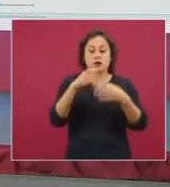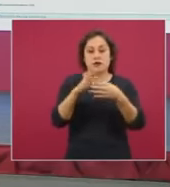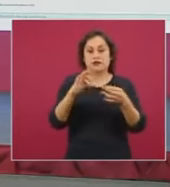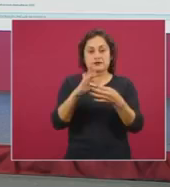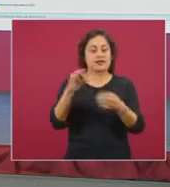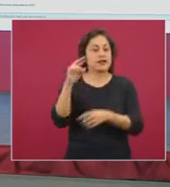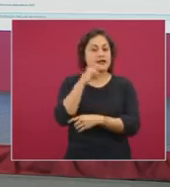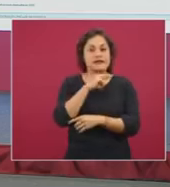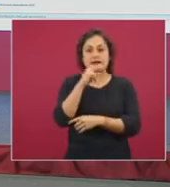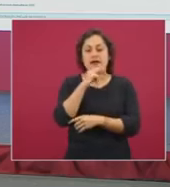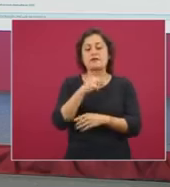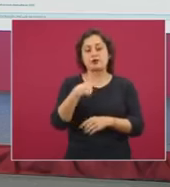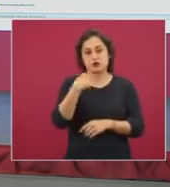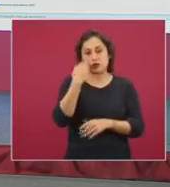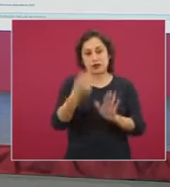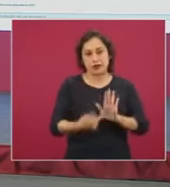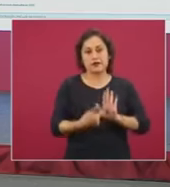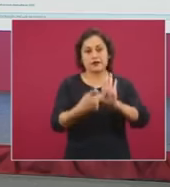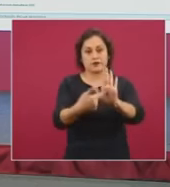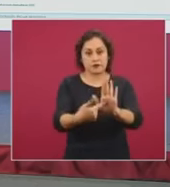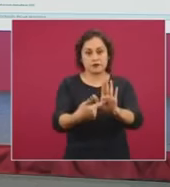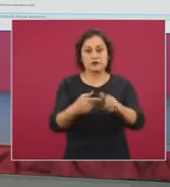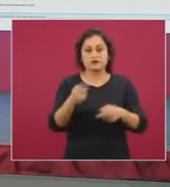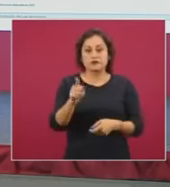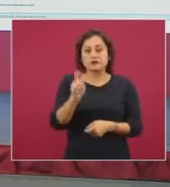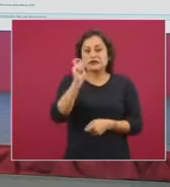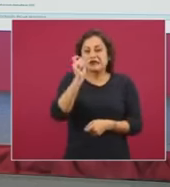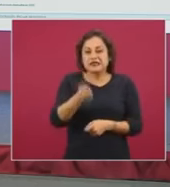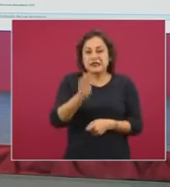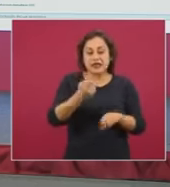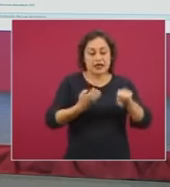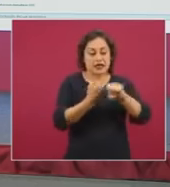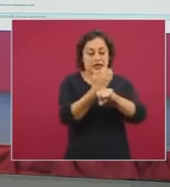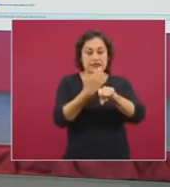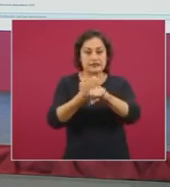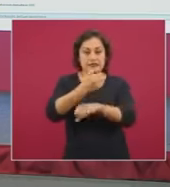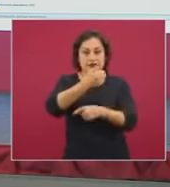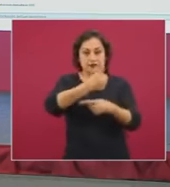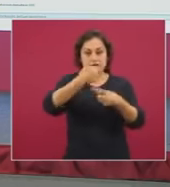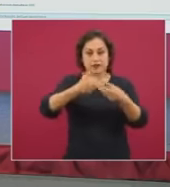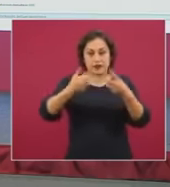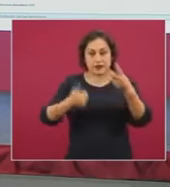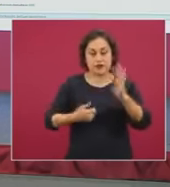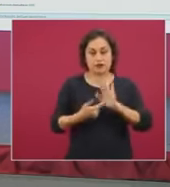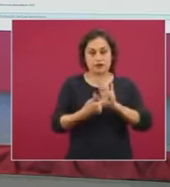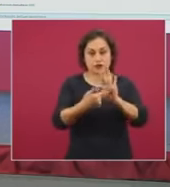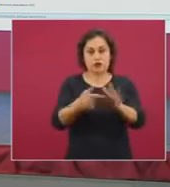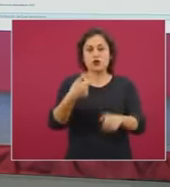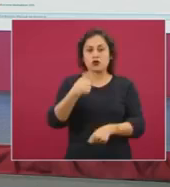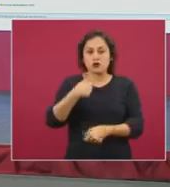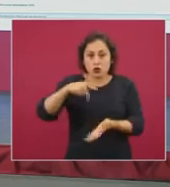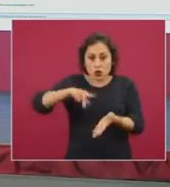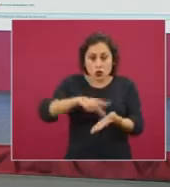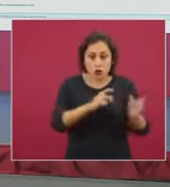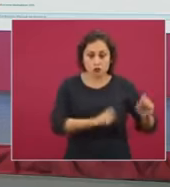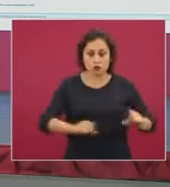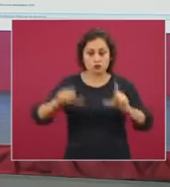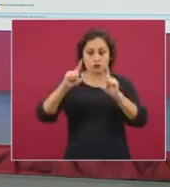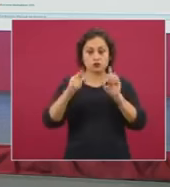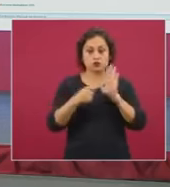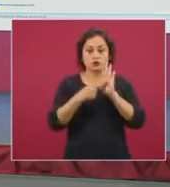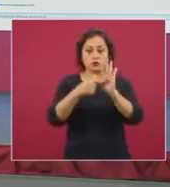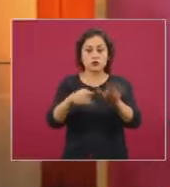pero quería presentarlos, también lo presentamos las curvas de cada entidad. Lo quiero presentar porque